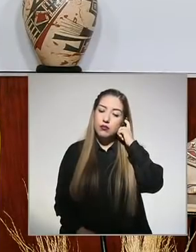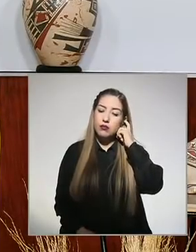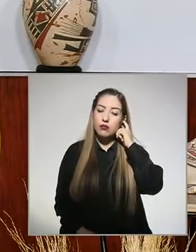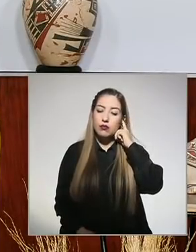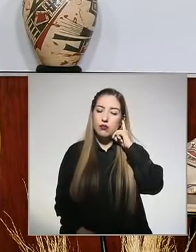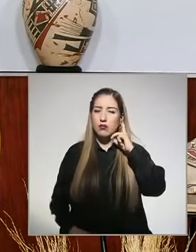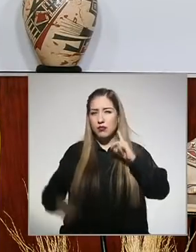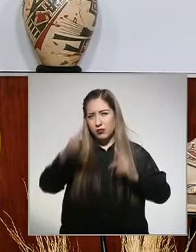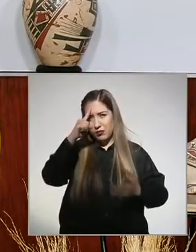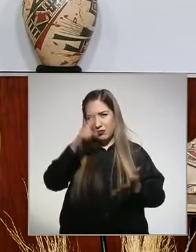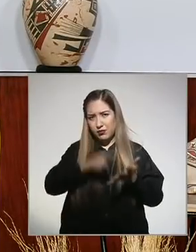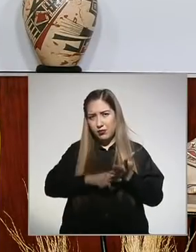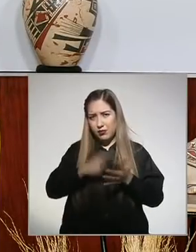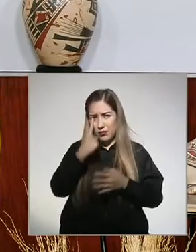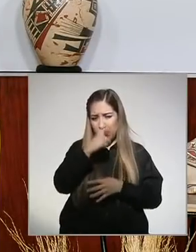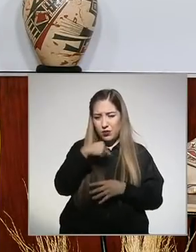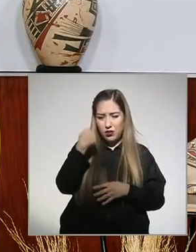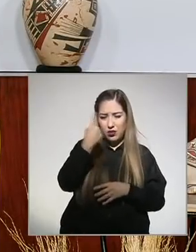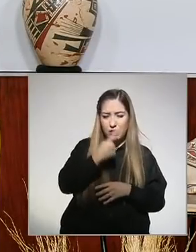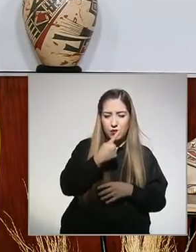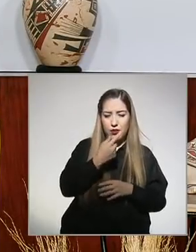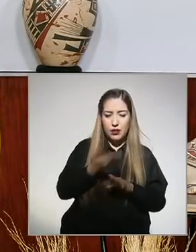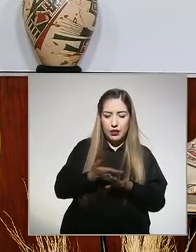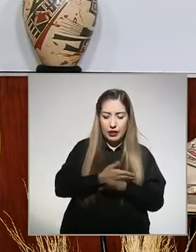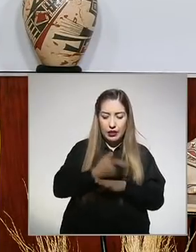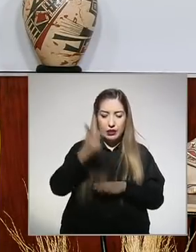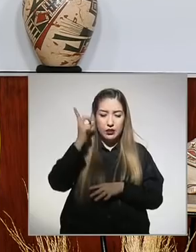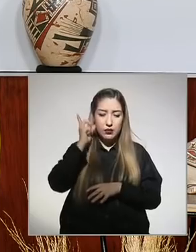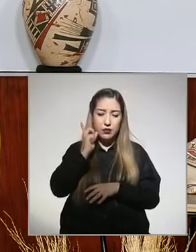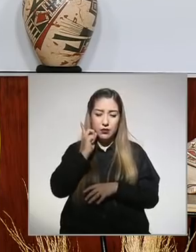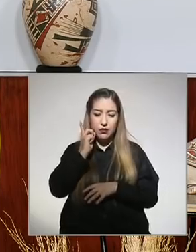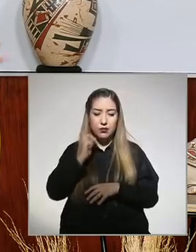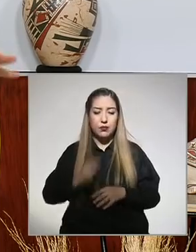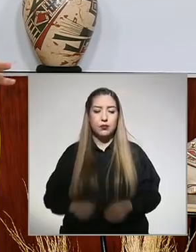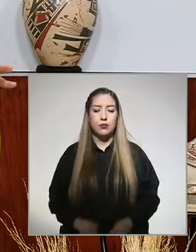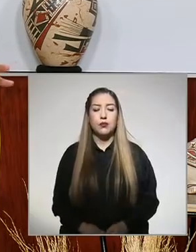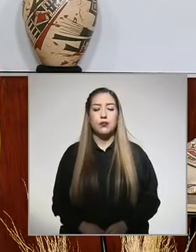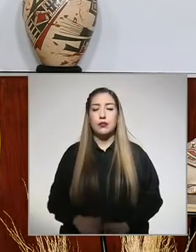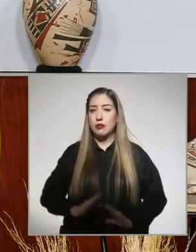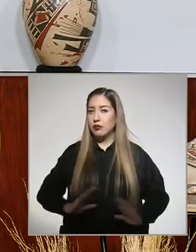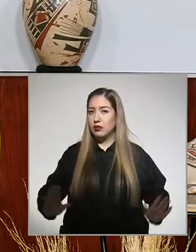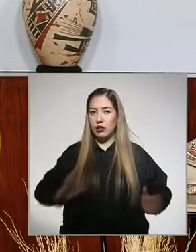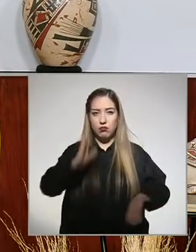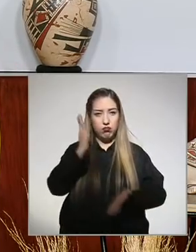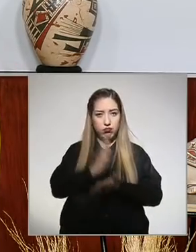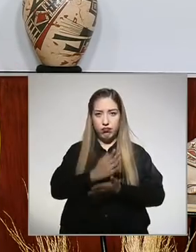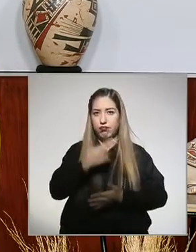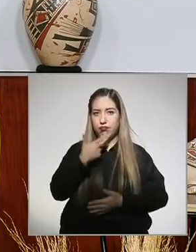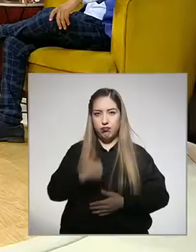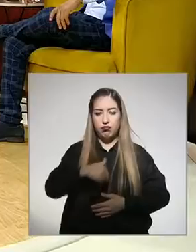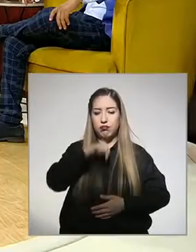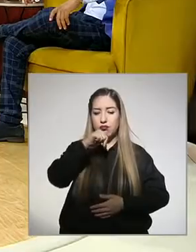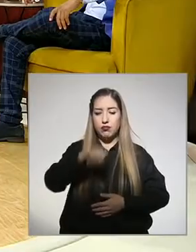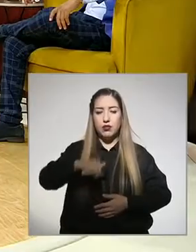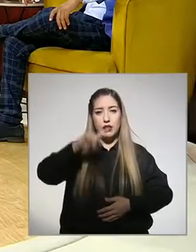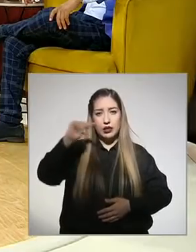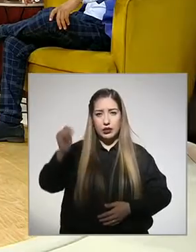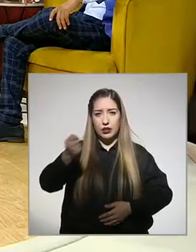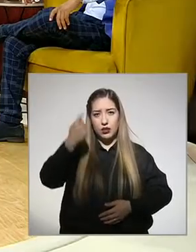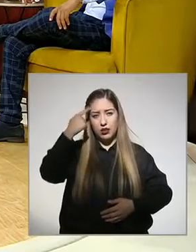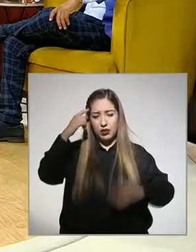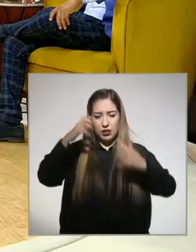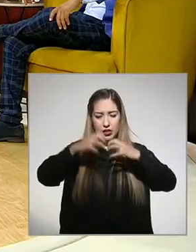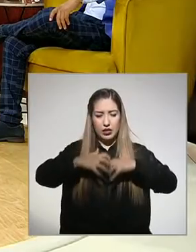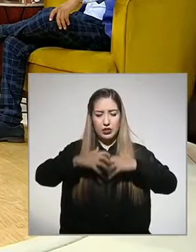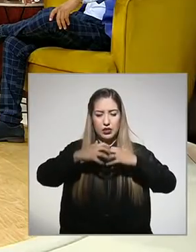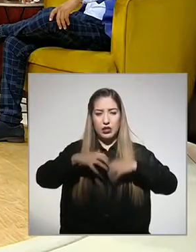recuerdo si es una hora o cuál es el periodo del tiempo que se aconseja que ya no ocupes ningún tipo de tecnología para que tu cerebro realmente pueda entrar en un